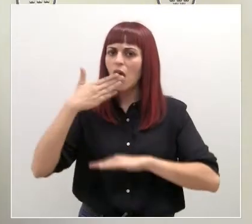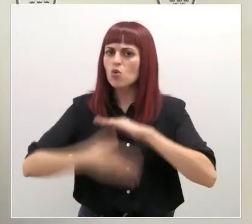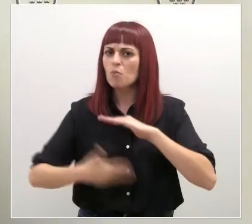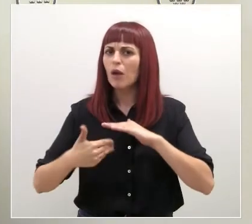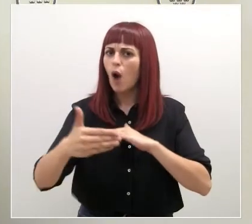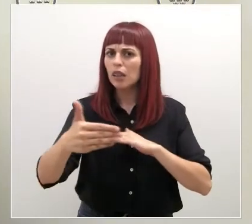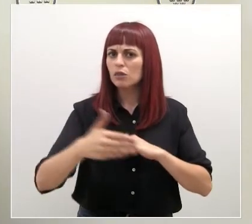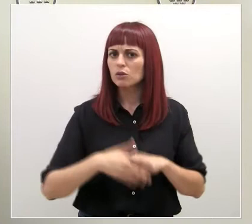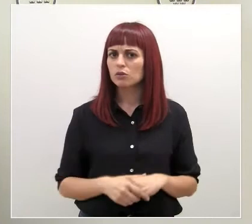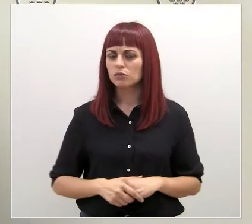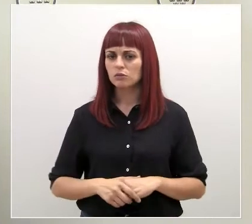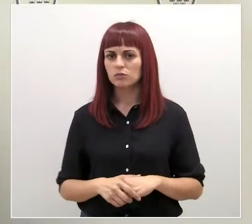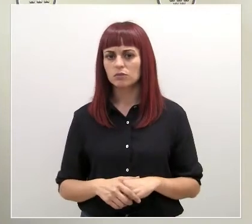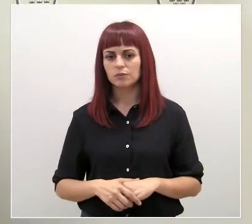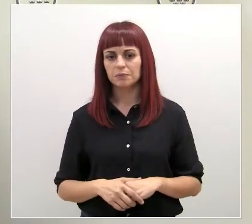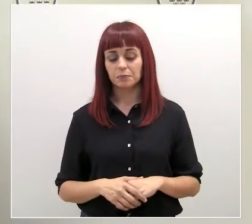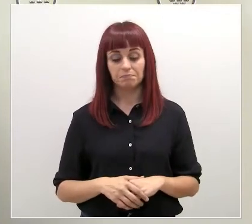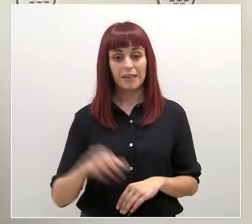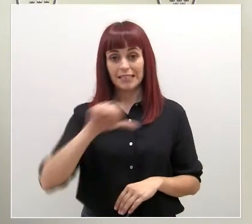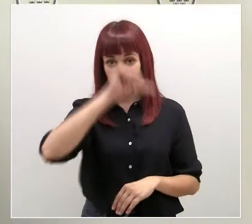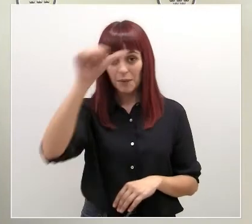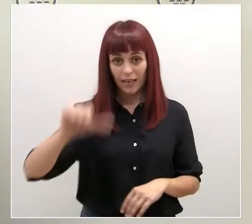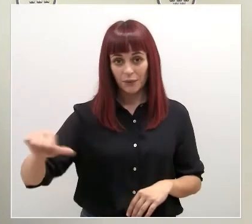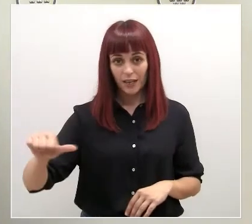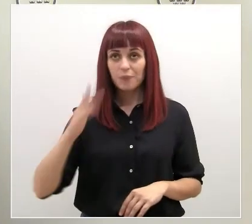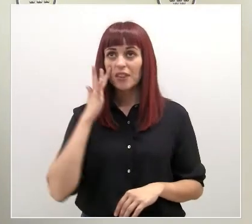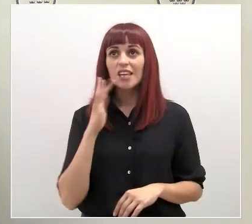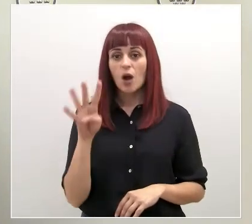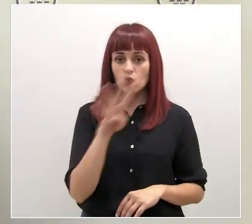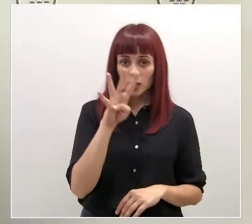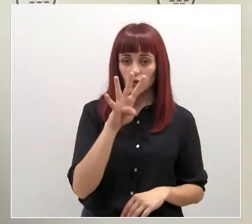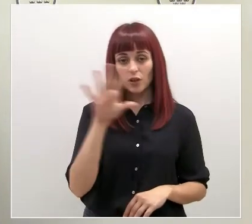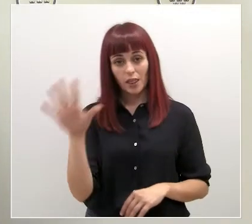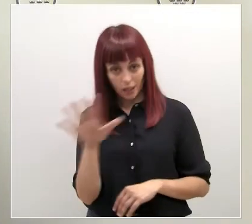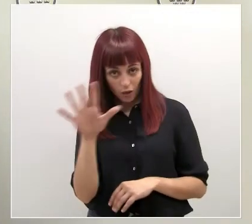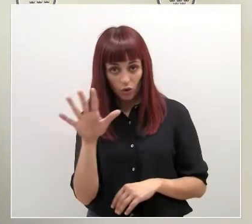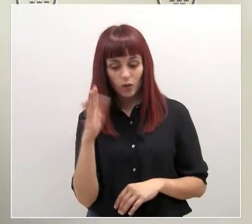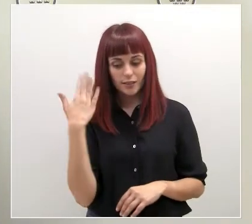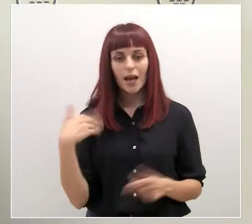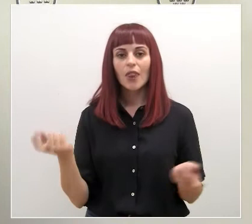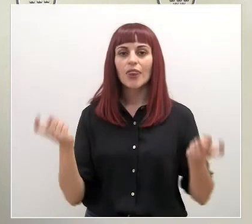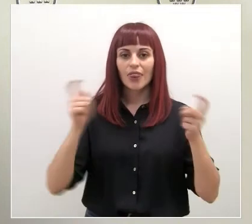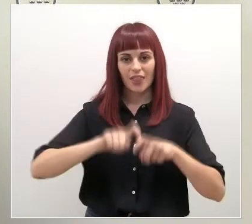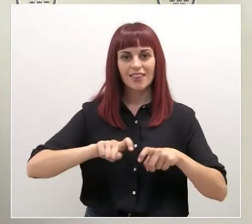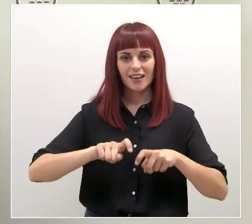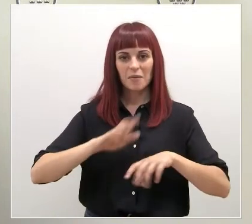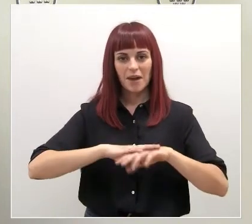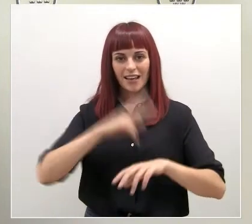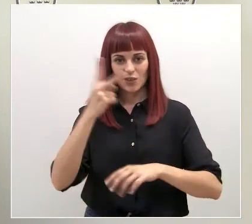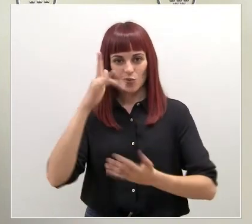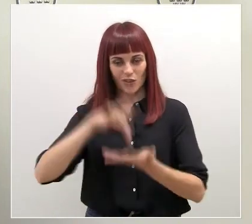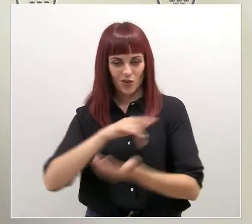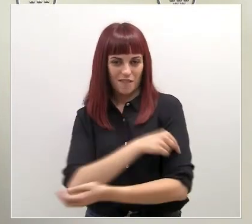a esa respuesta le diré que la semana que viene, a partir del día 4 y 5, ya estarían citados los primeros para poner la